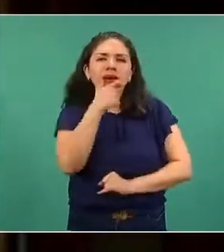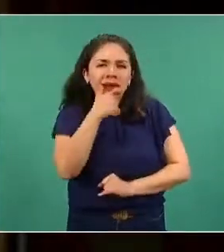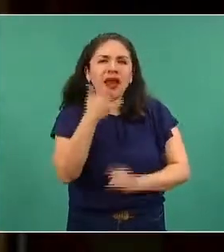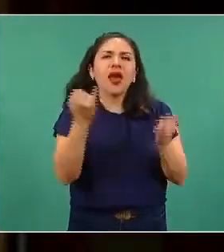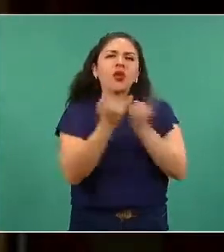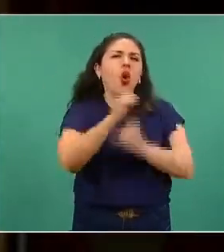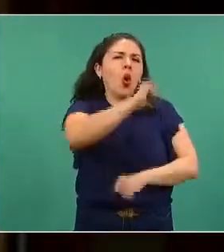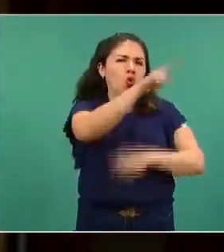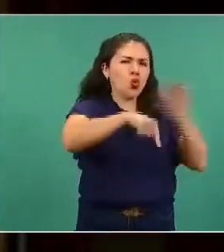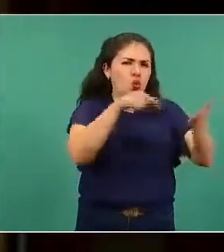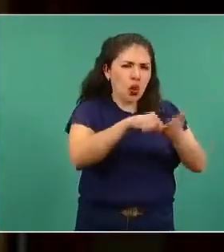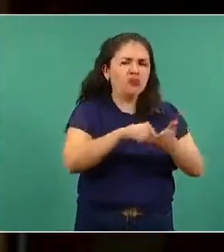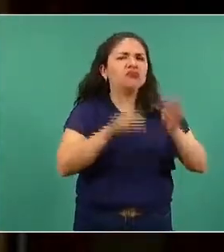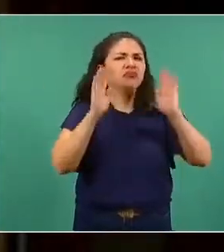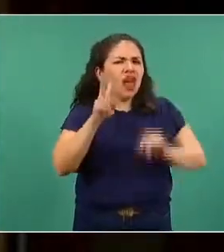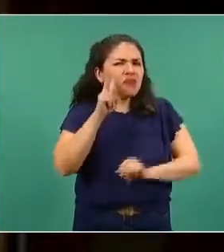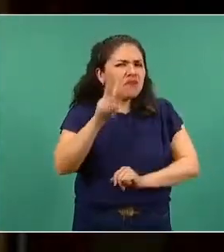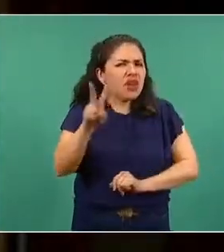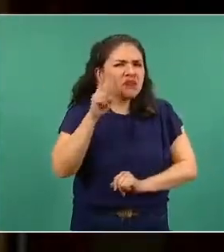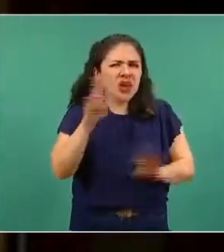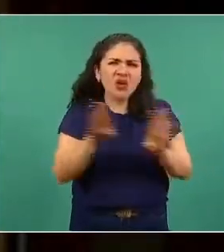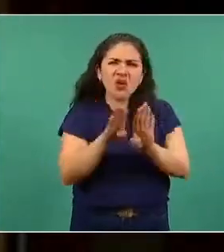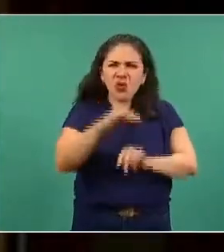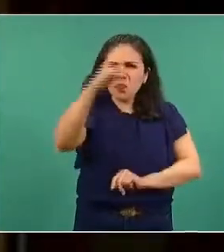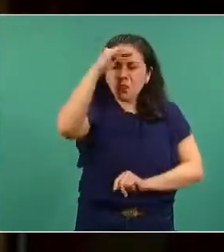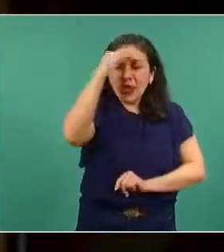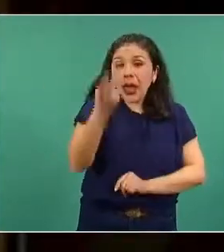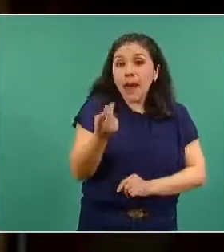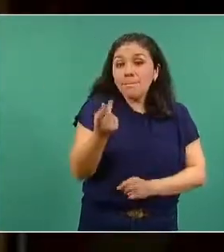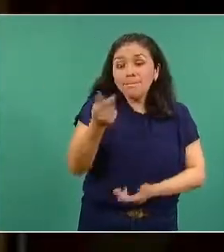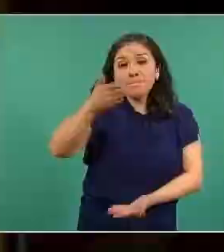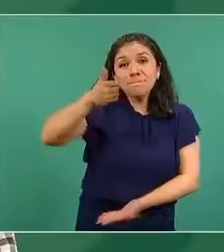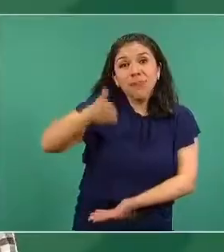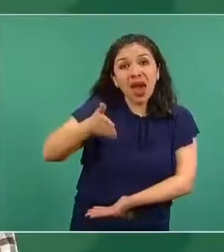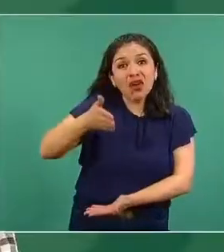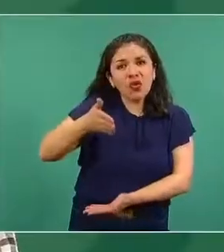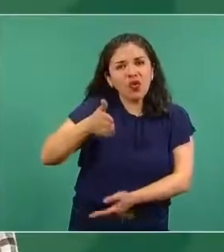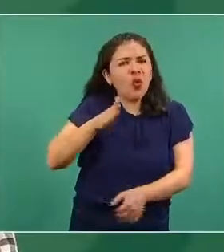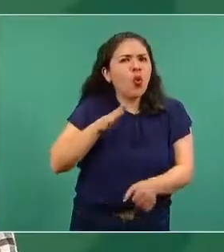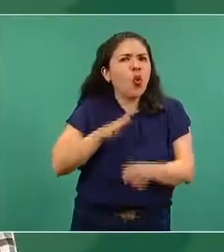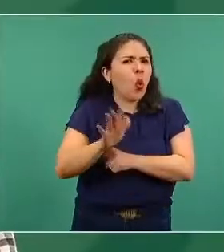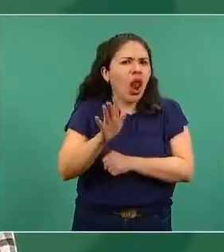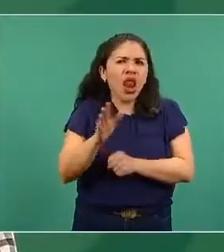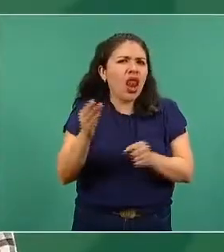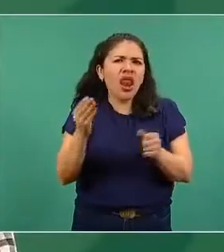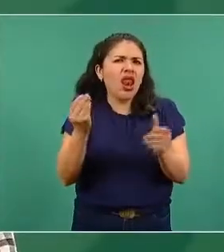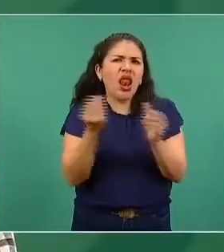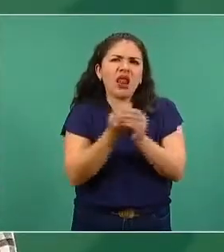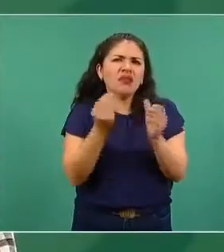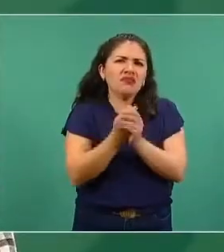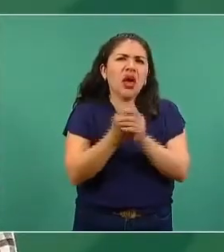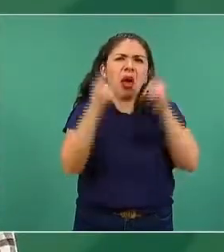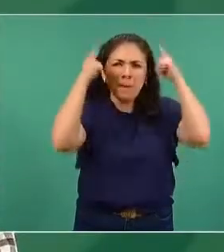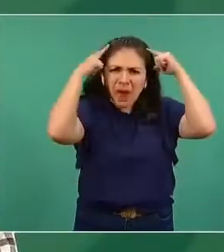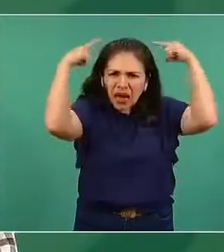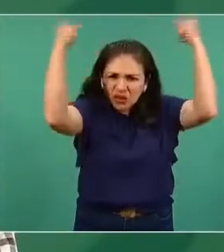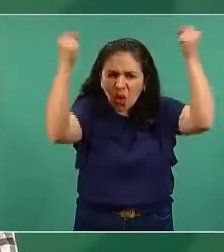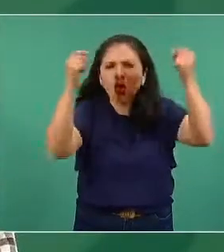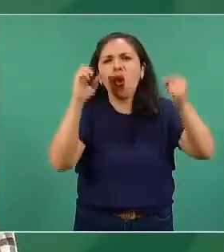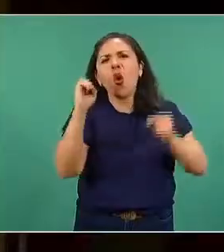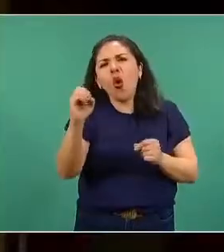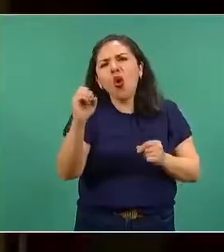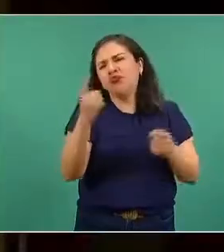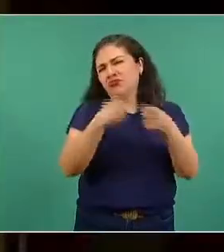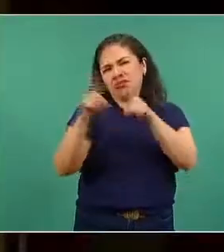otros lugares se ha dado con esta idea de que los perros de algunas razas, en específico pastor alemán, quizás los labradores,